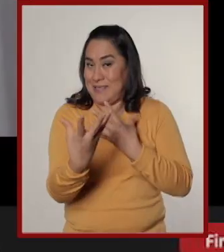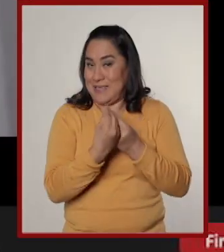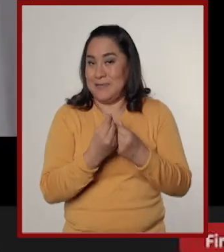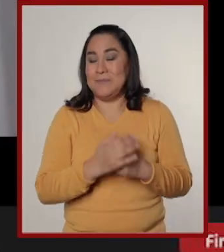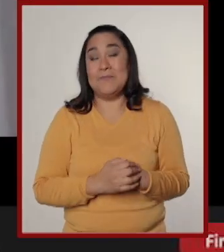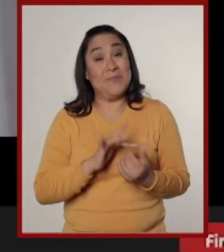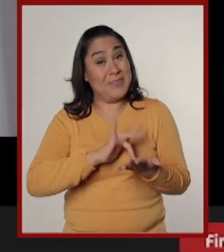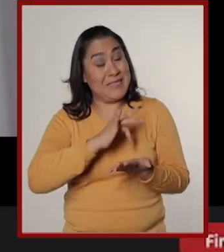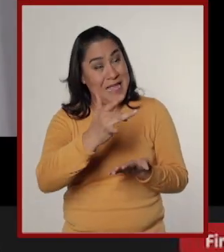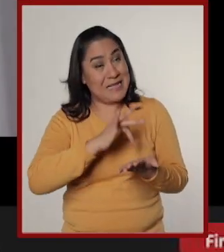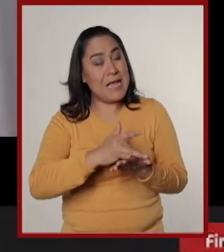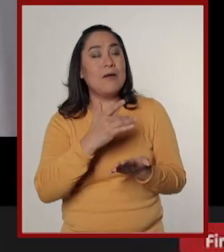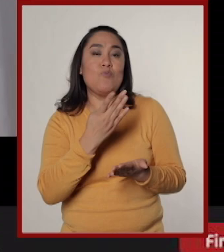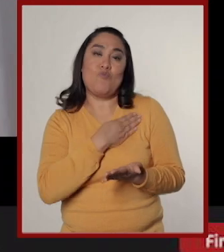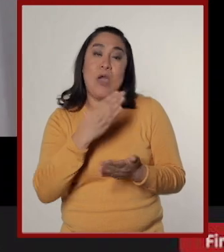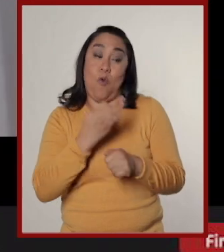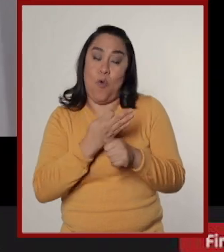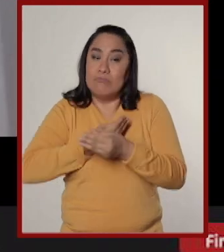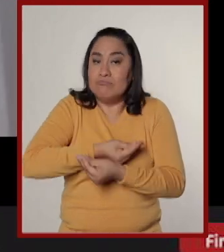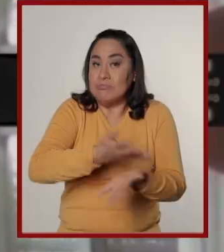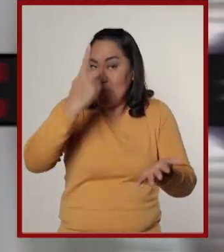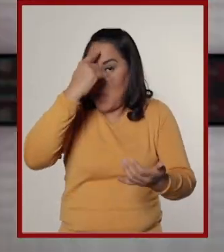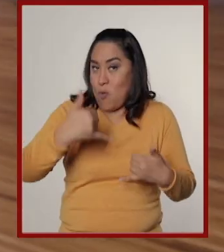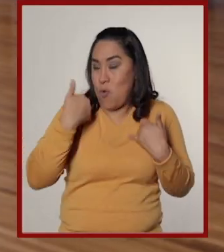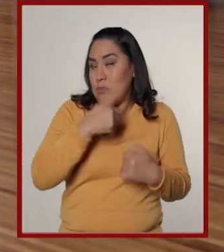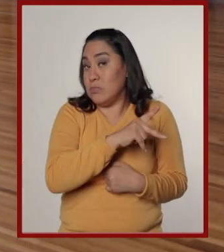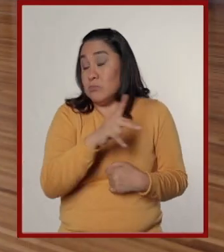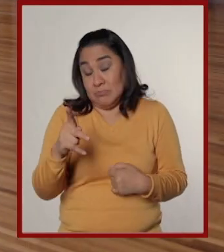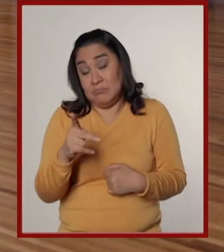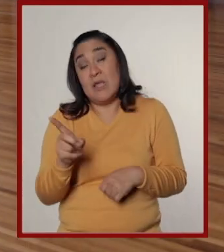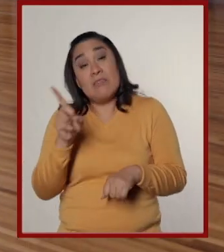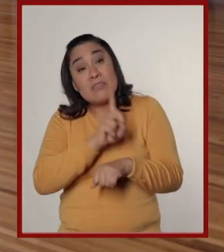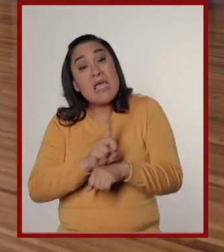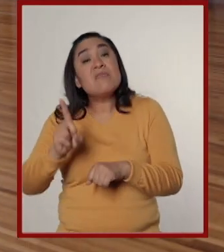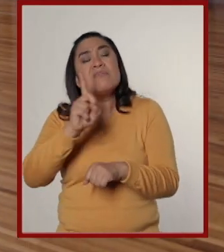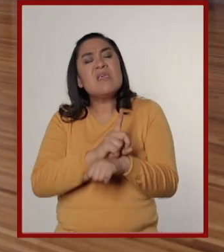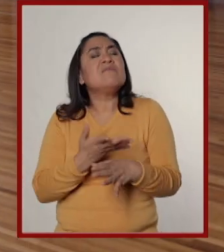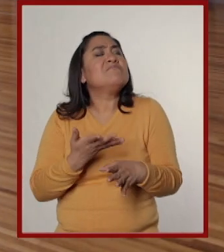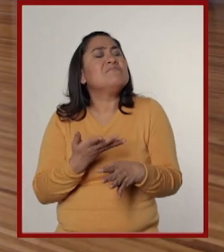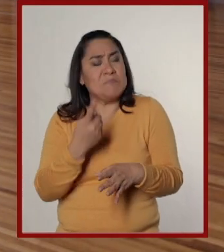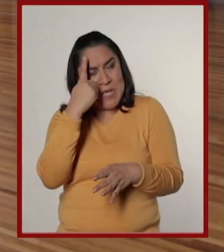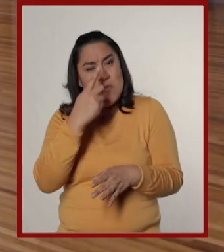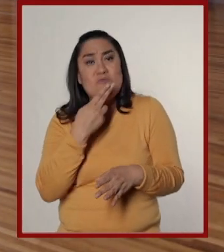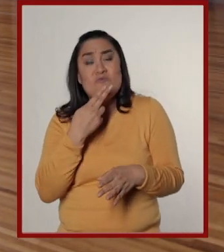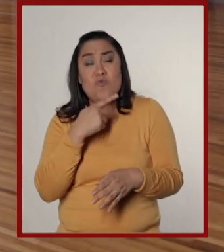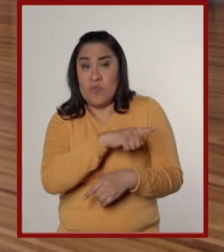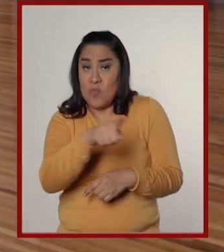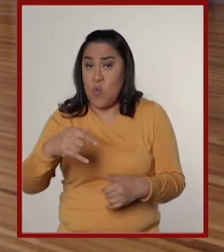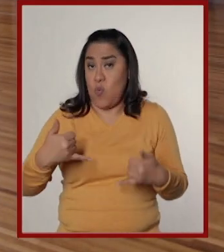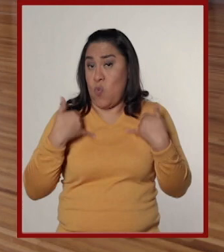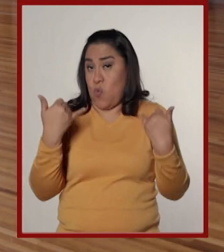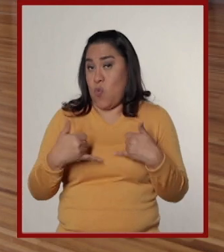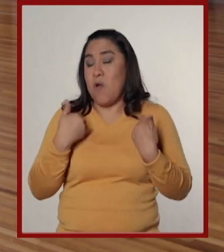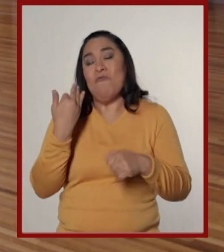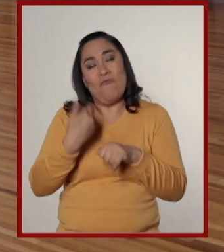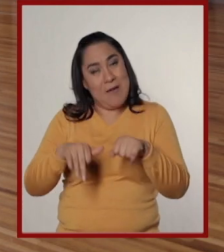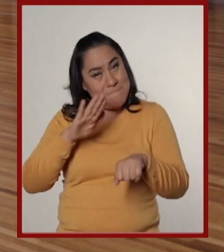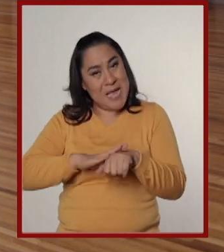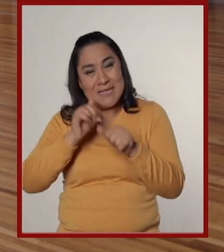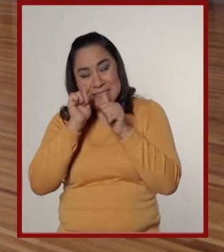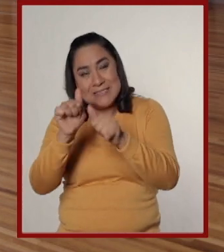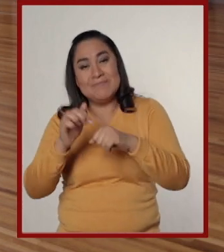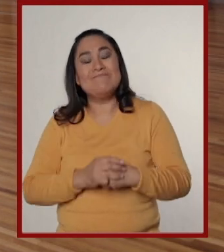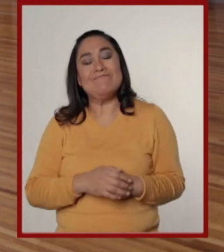con nosotros. A ustedes, buen día. Si ustedes han desarticulado conflictos en sus familias, en sus chambas, con